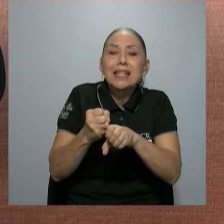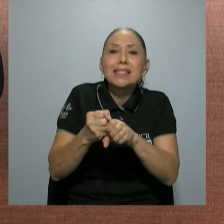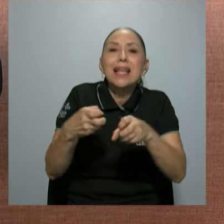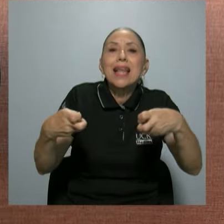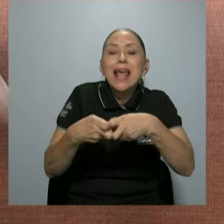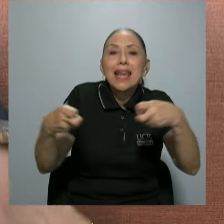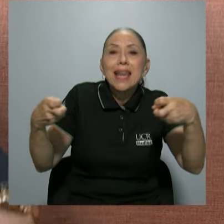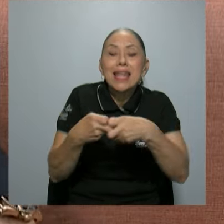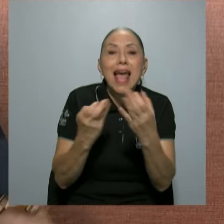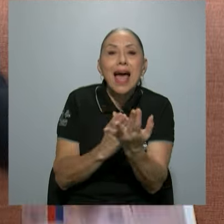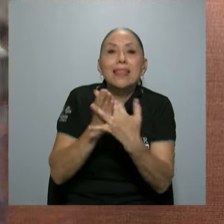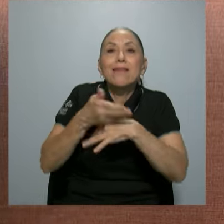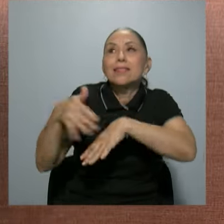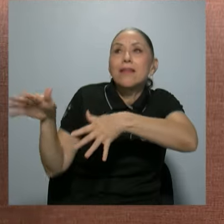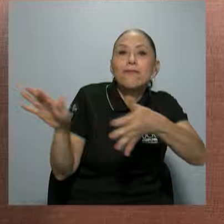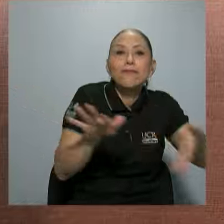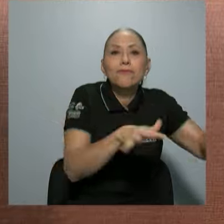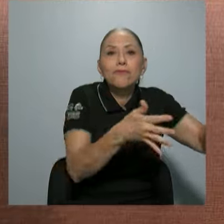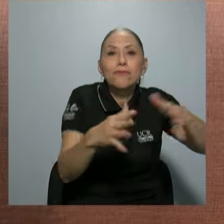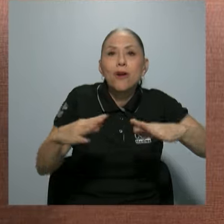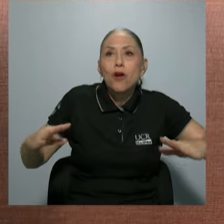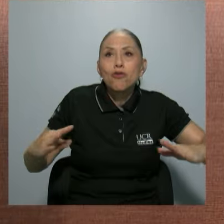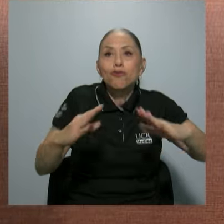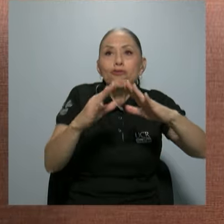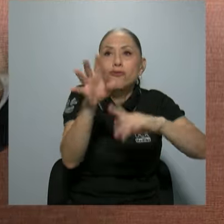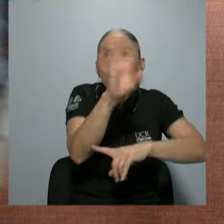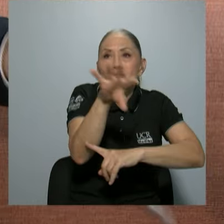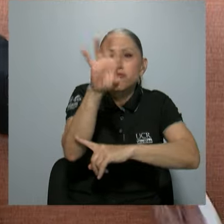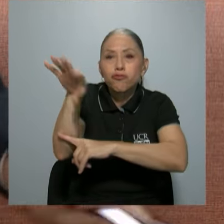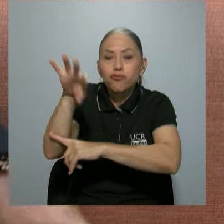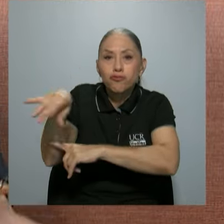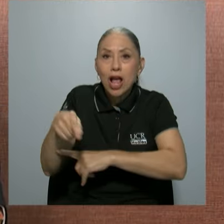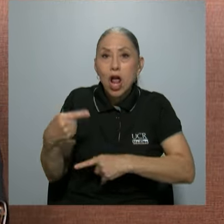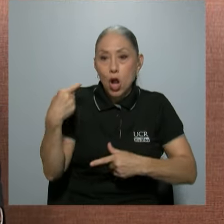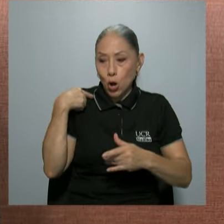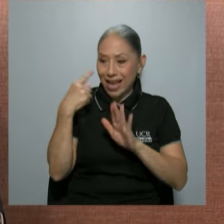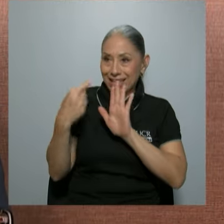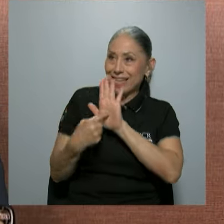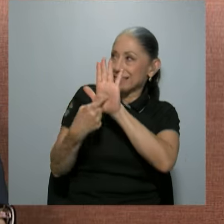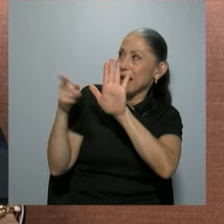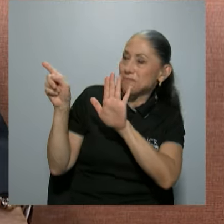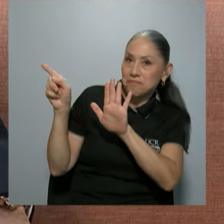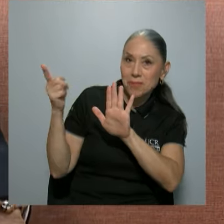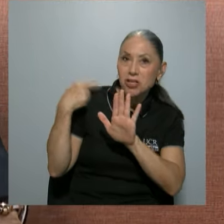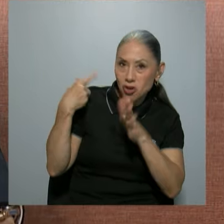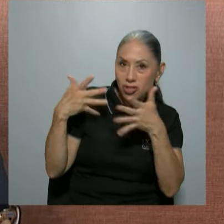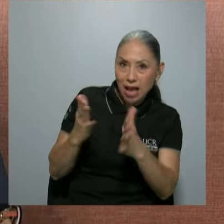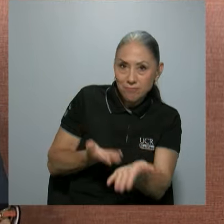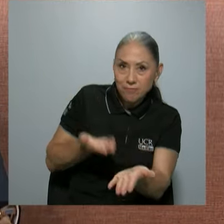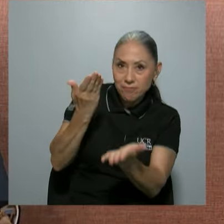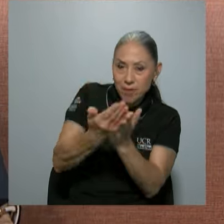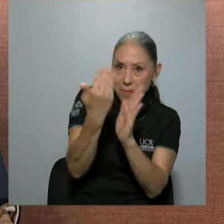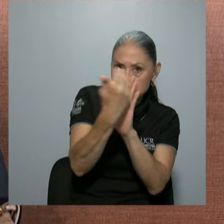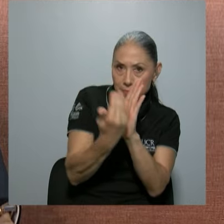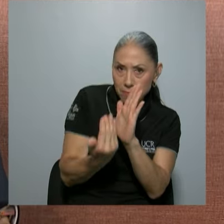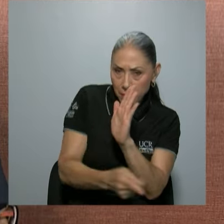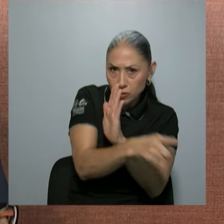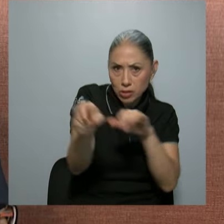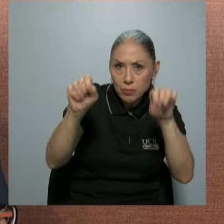es lo que aquí está, ¿no? Yo lo estoy planteando por escrito y de forma clara, lo puede ver